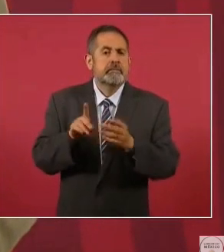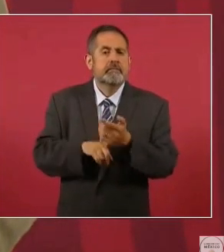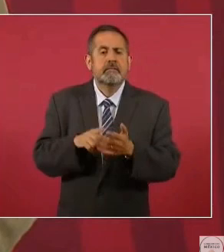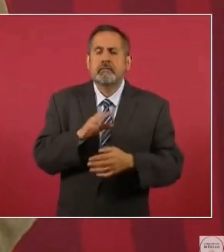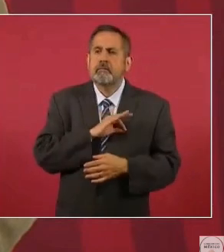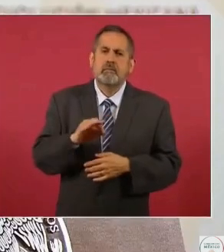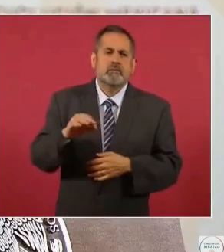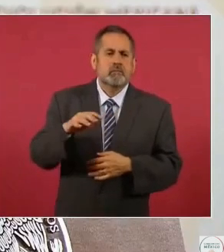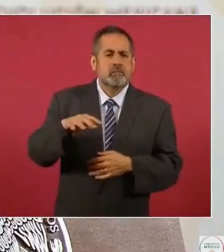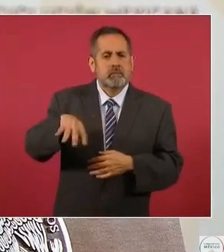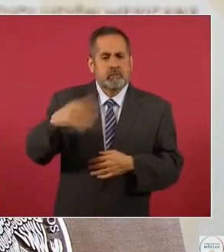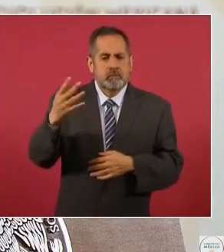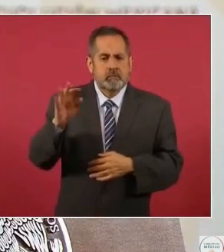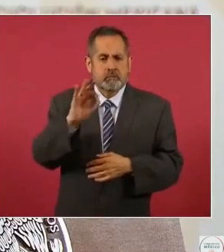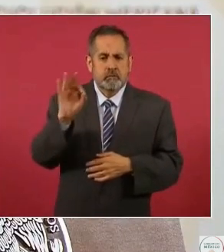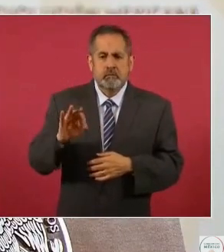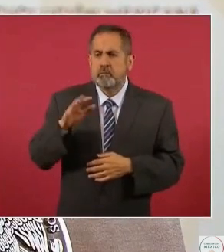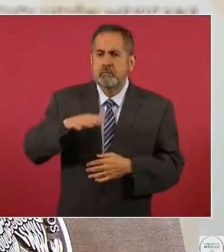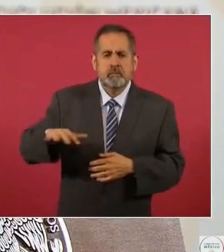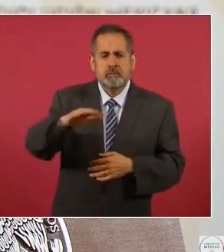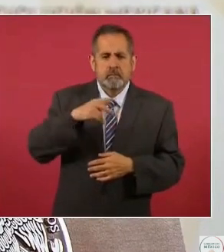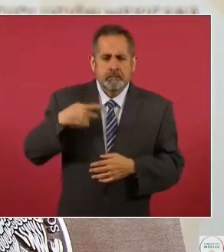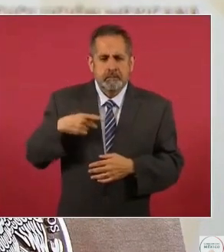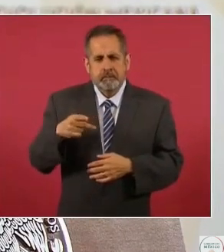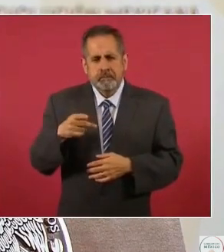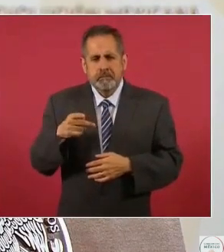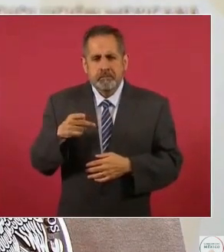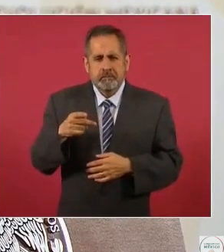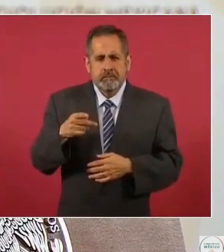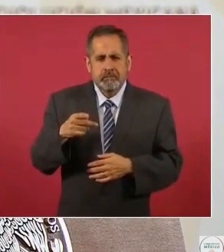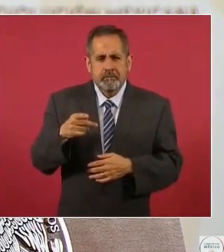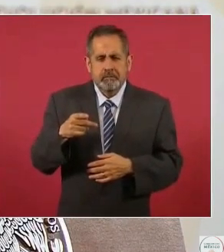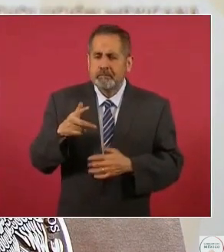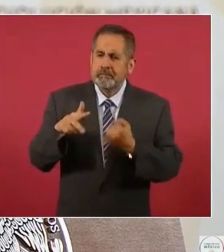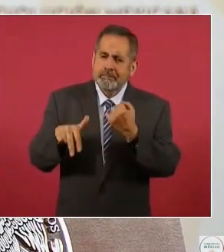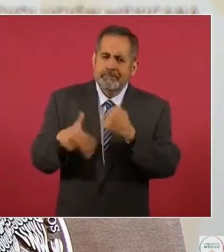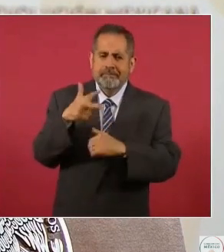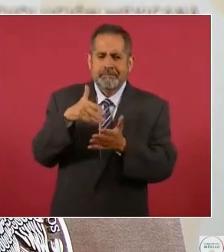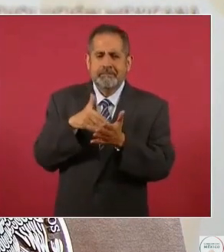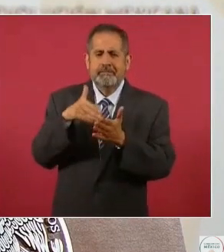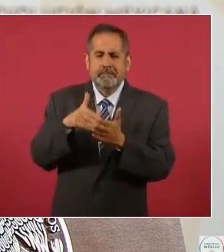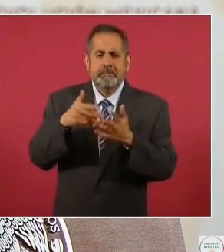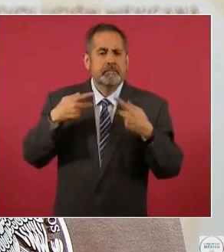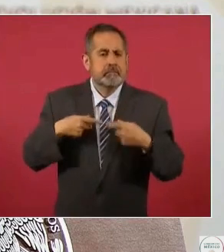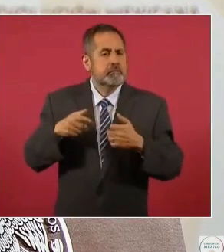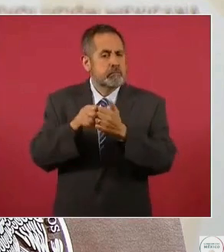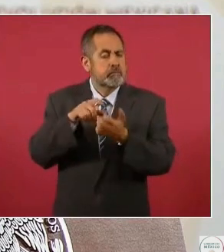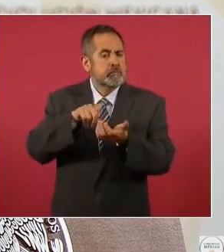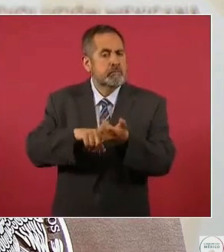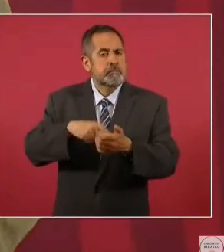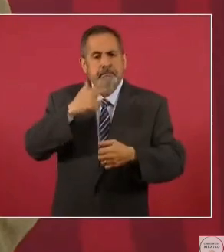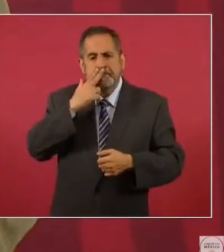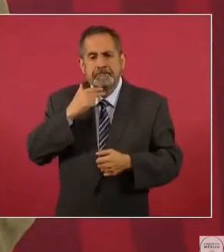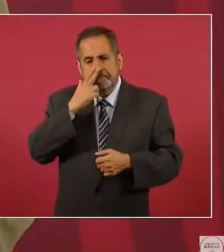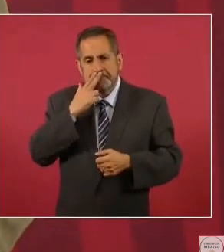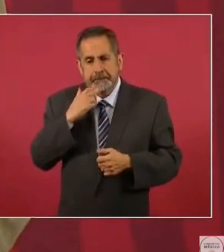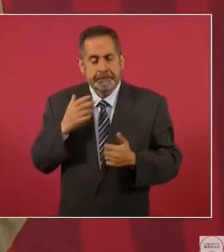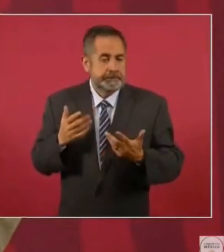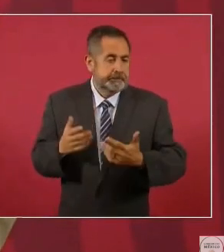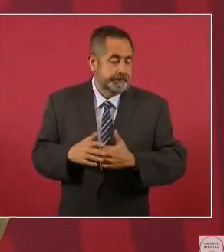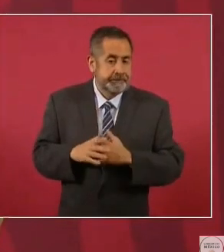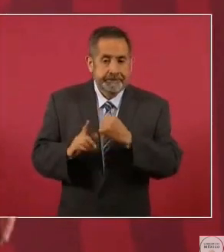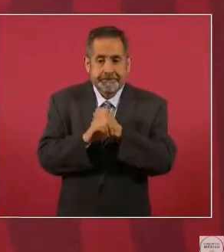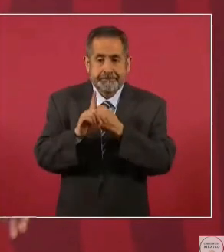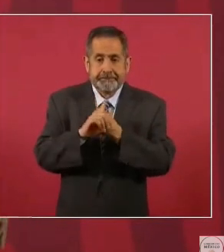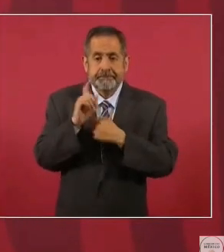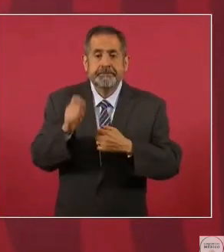de cerca del 14%, también como un poco más de 13 millones de personas viven con diabetes. Uno de los principales